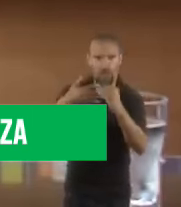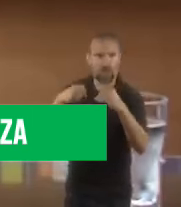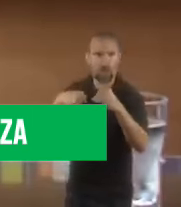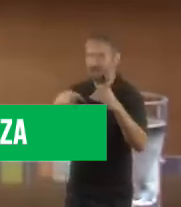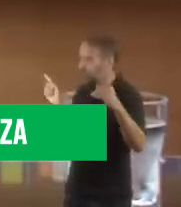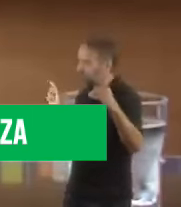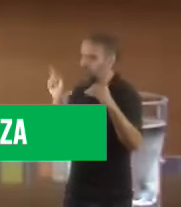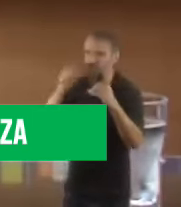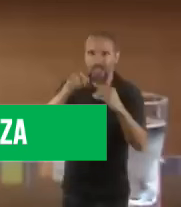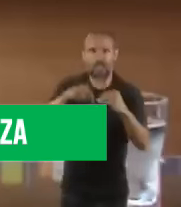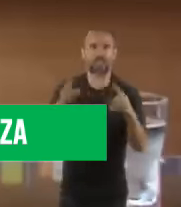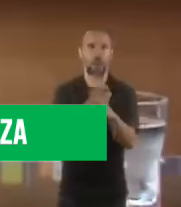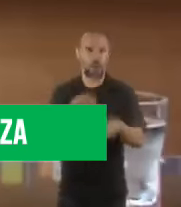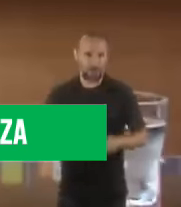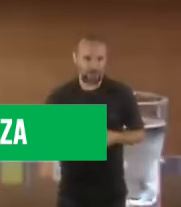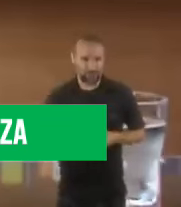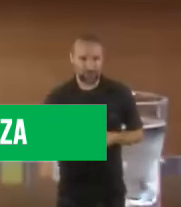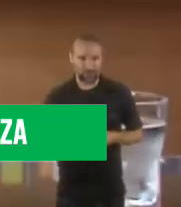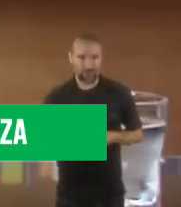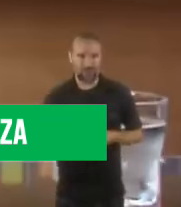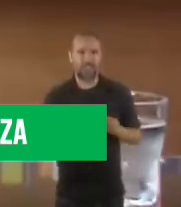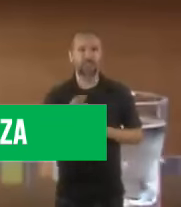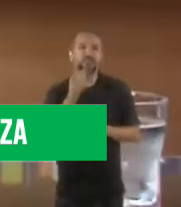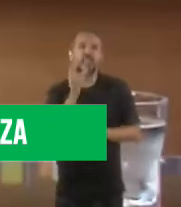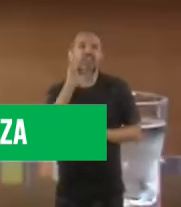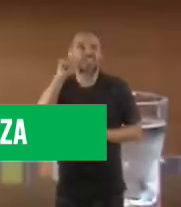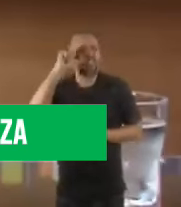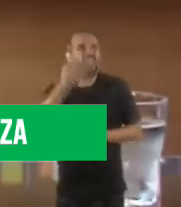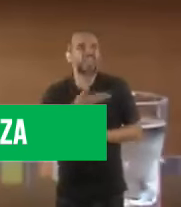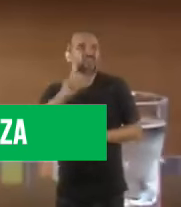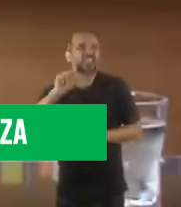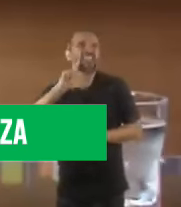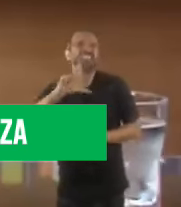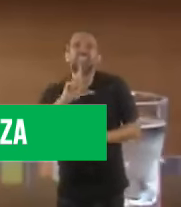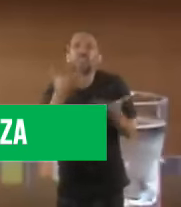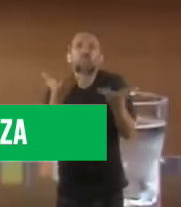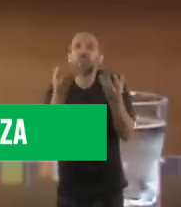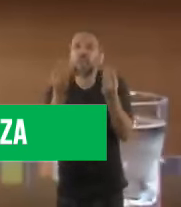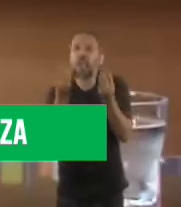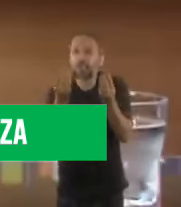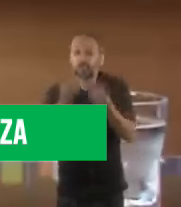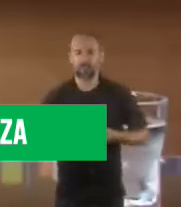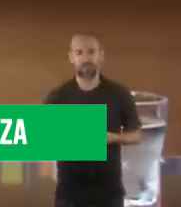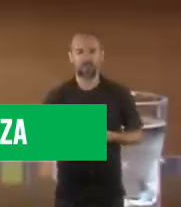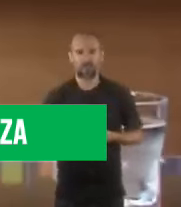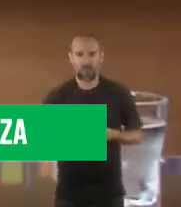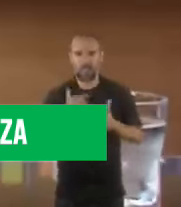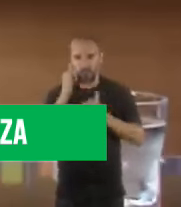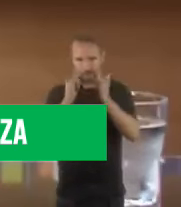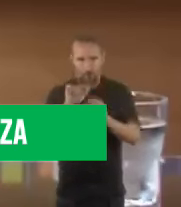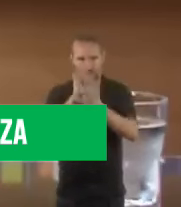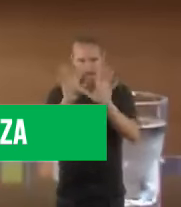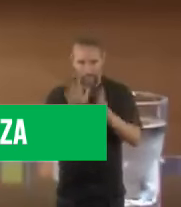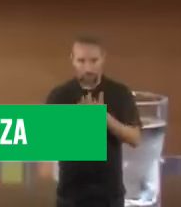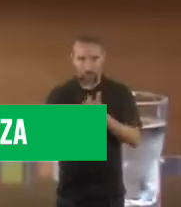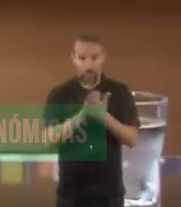Entonces, digo, para responder a esta primera pregunta, creo que entre las propuestas de Milei y su ejercicio efectivo de